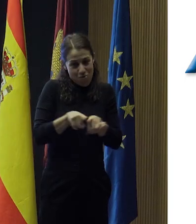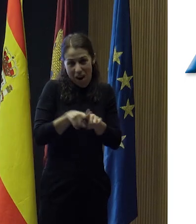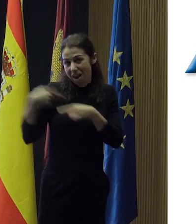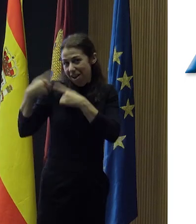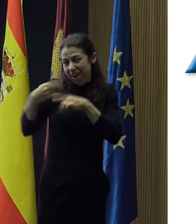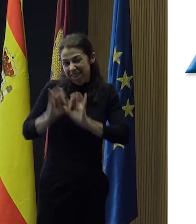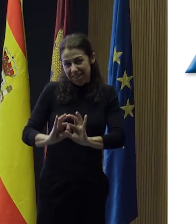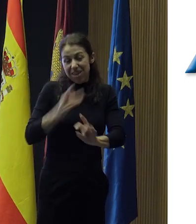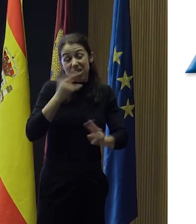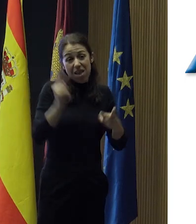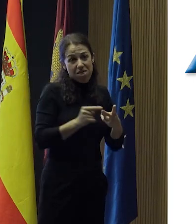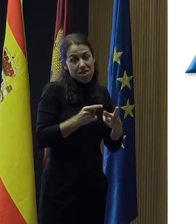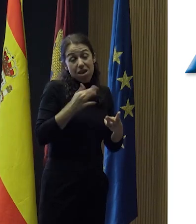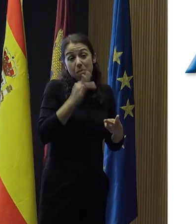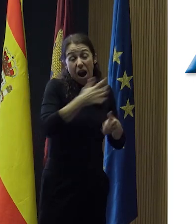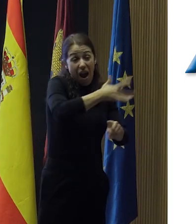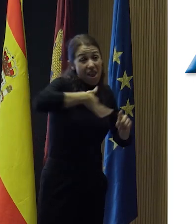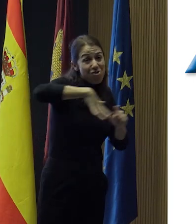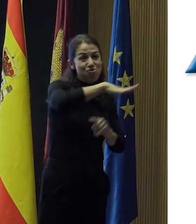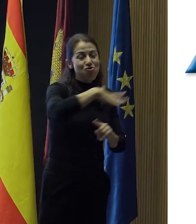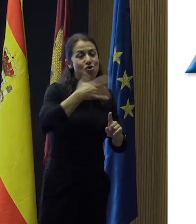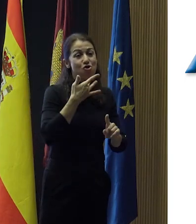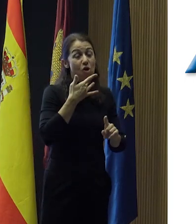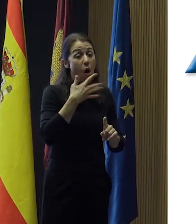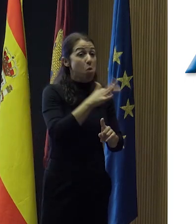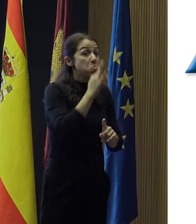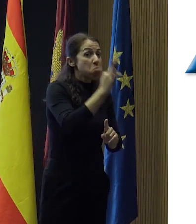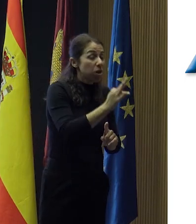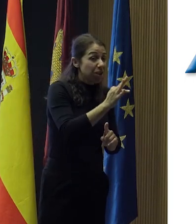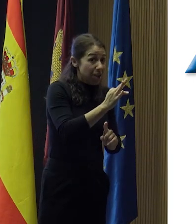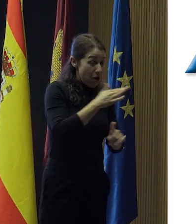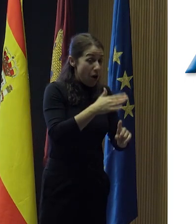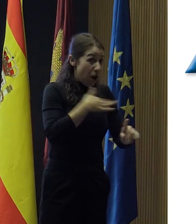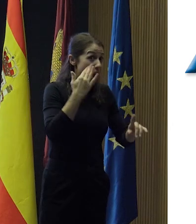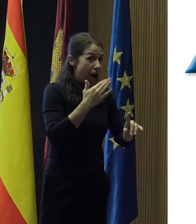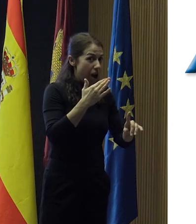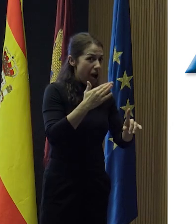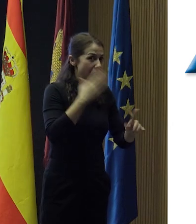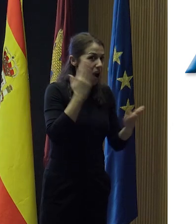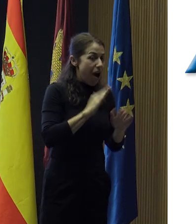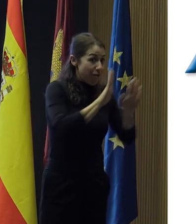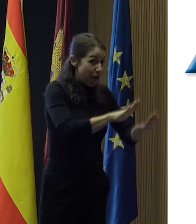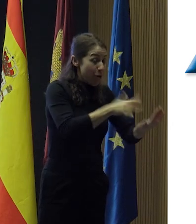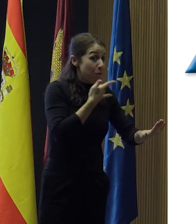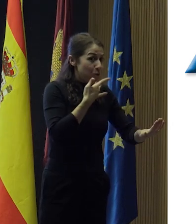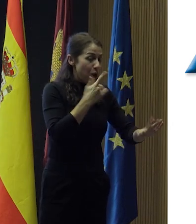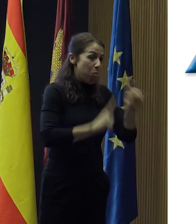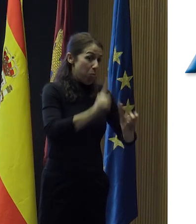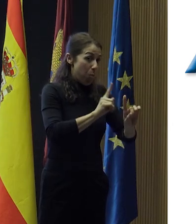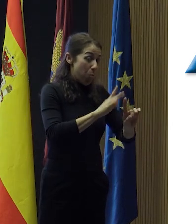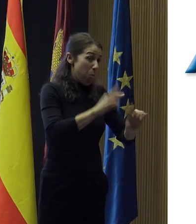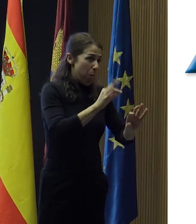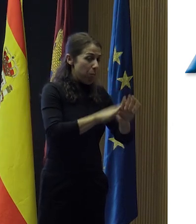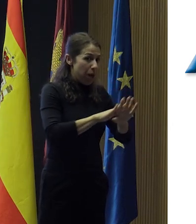genes. Si además el entorno ambiental lo favorece, vamos a tener muchas más posibilidades. Y en este caso, como son